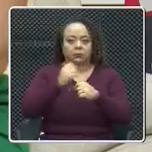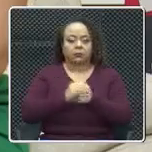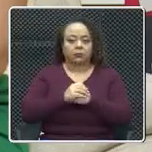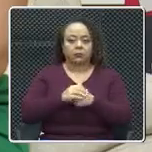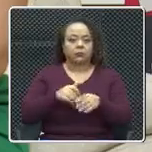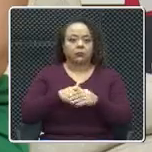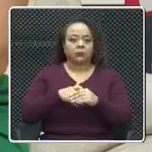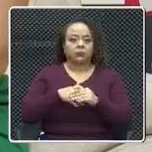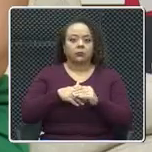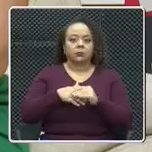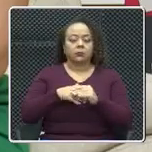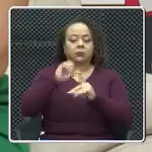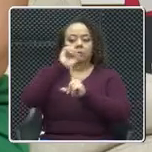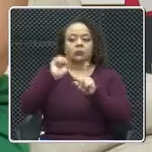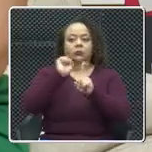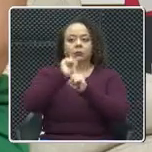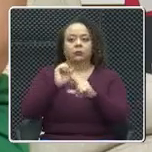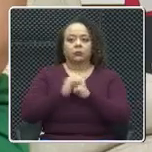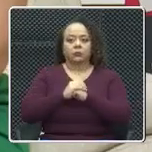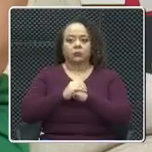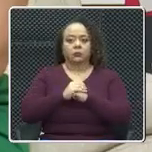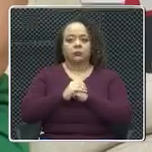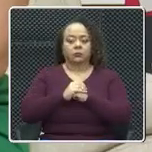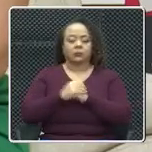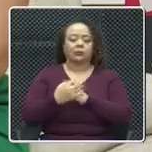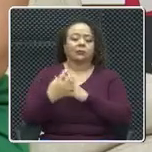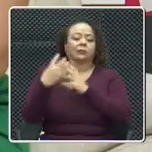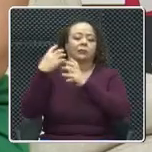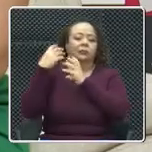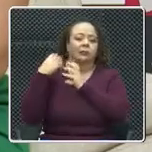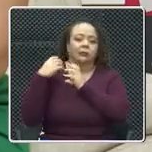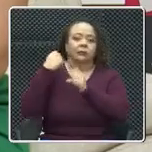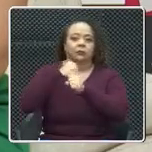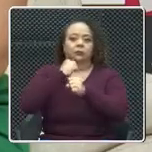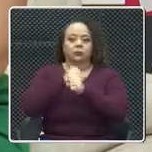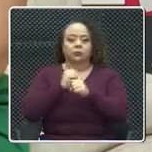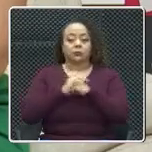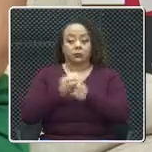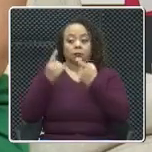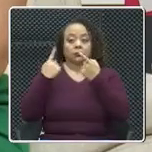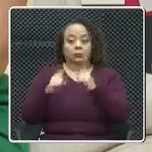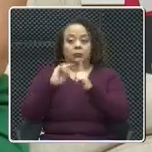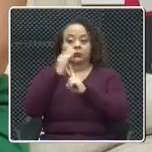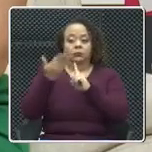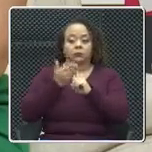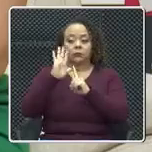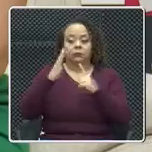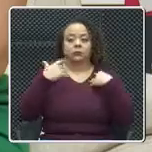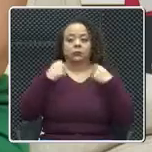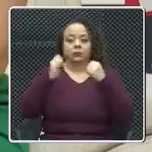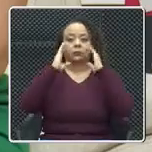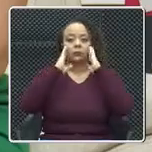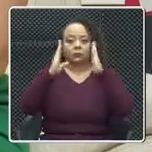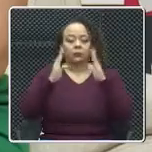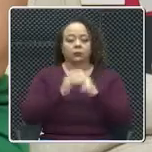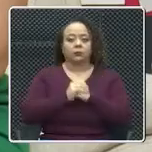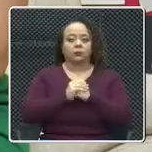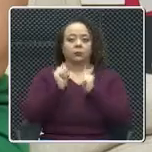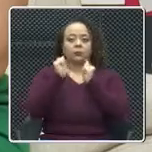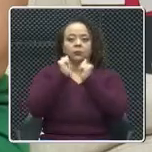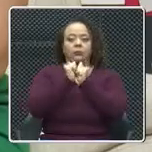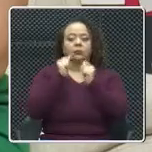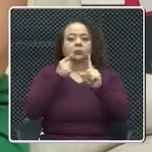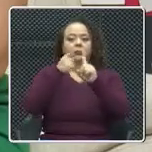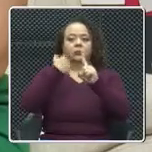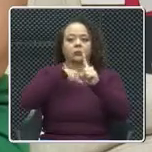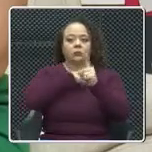la situación de la sobrecarga, ¿verdad?, de trabajo ha generado una afectación en su salud, se atiende bajo la línea que